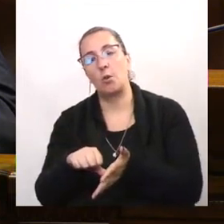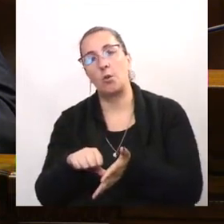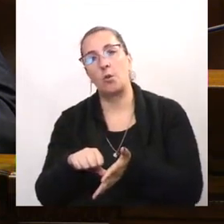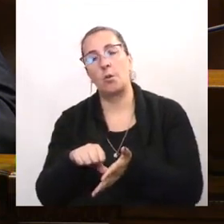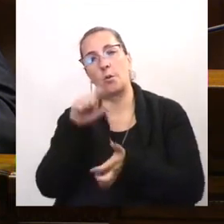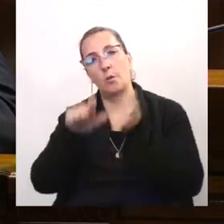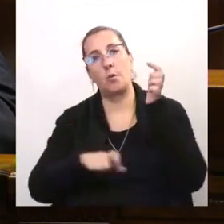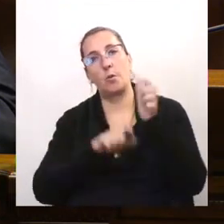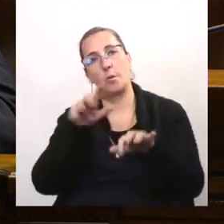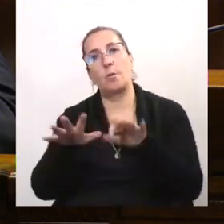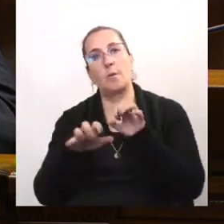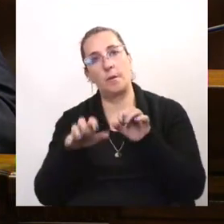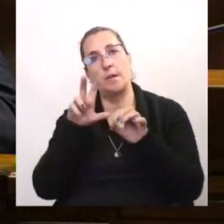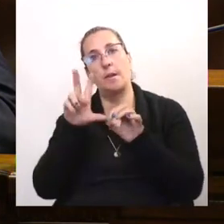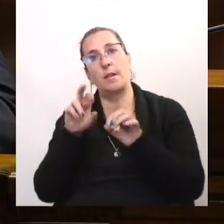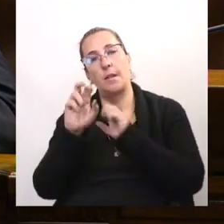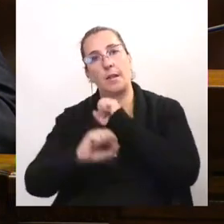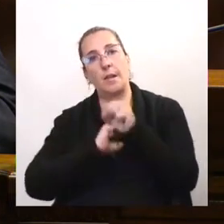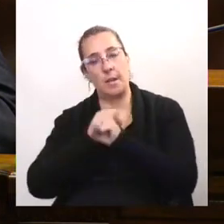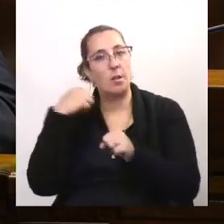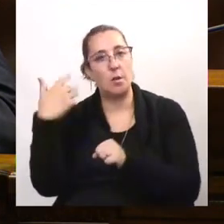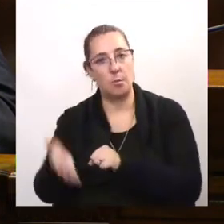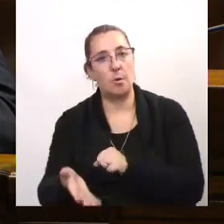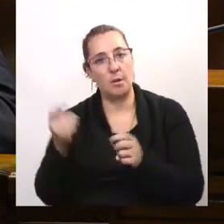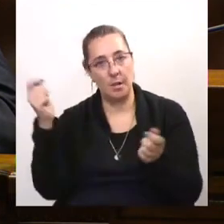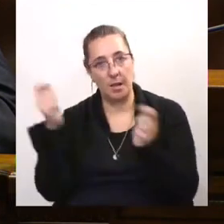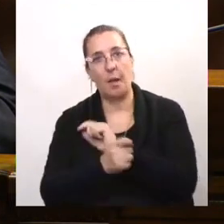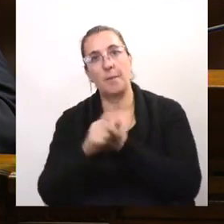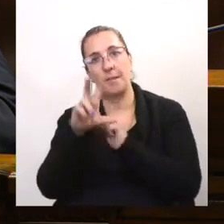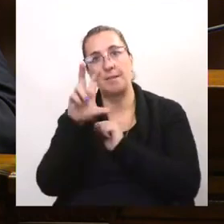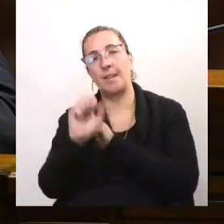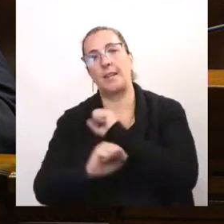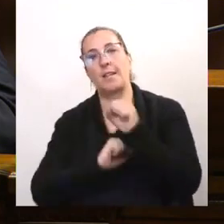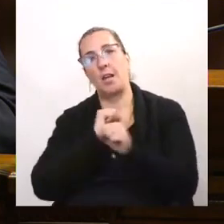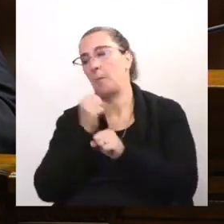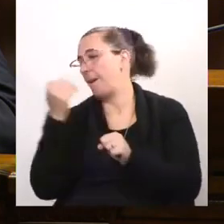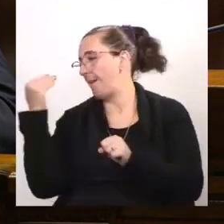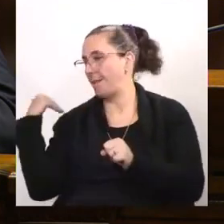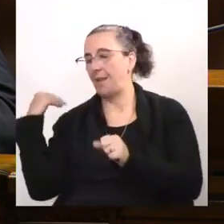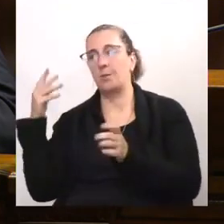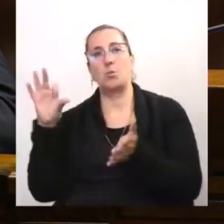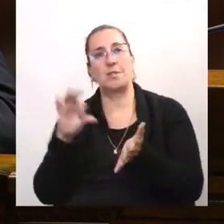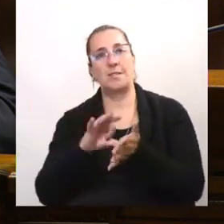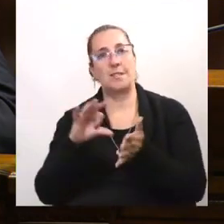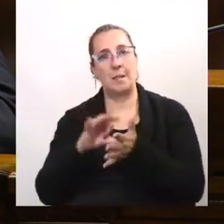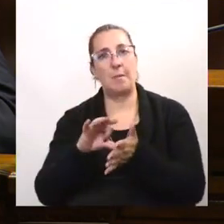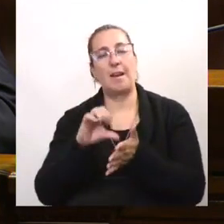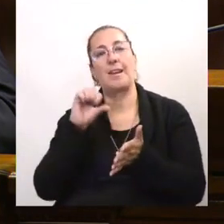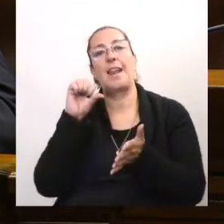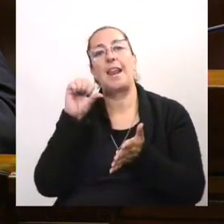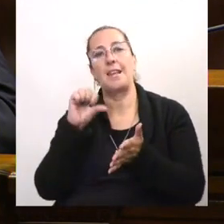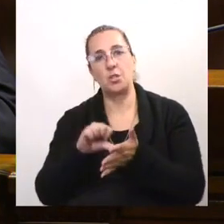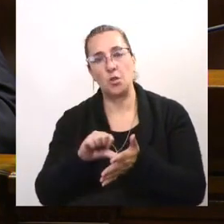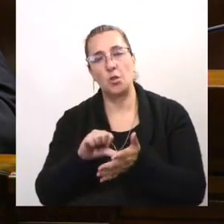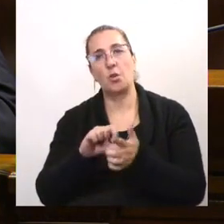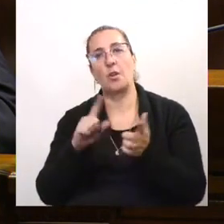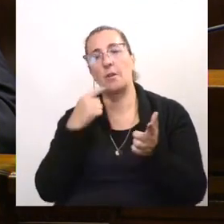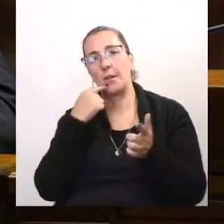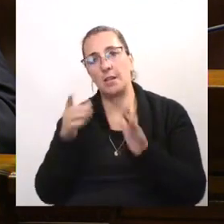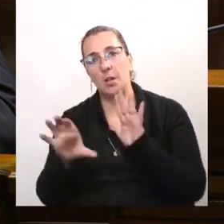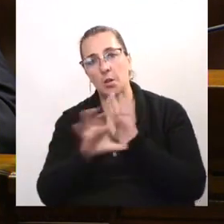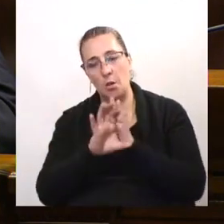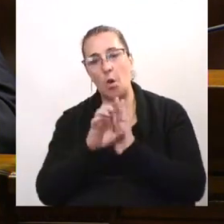viven 30 años después, cambien 30 años para atrás un sistema que la nación, según la Constitución,